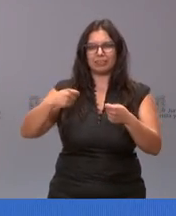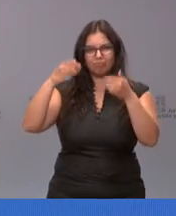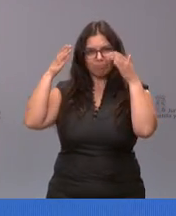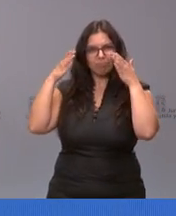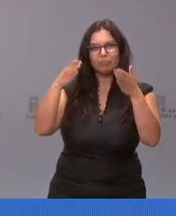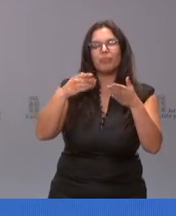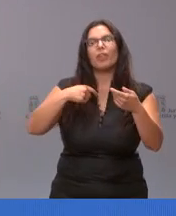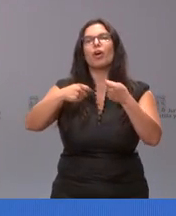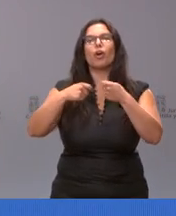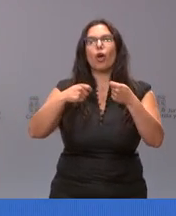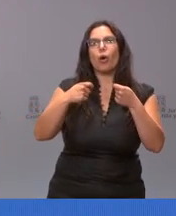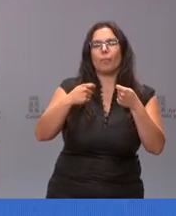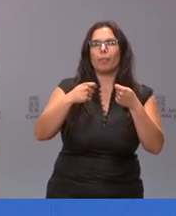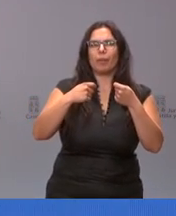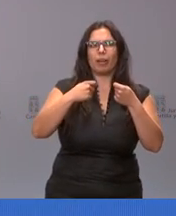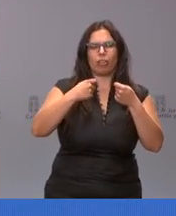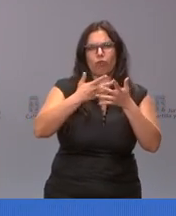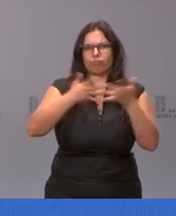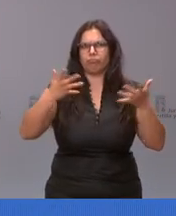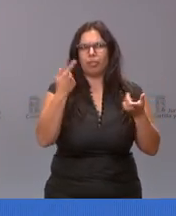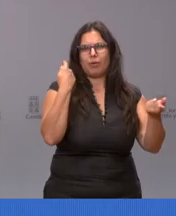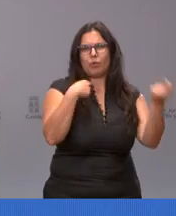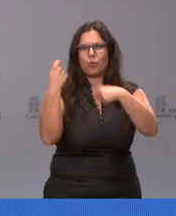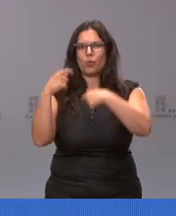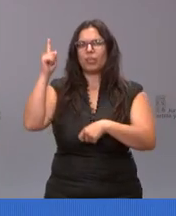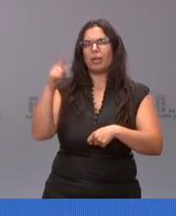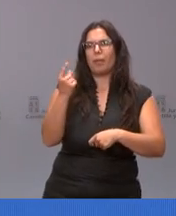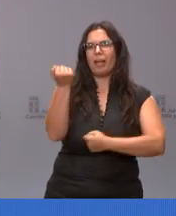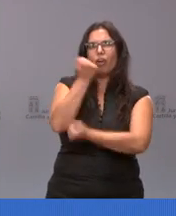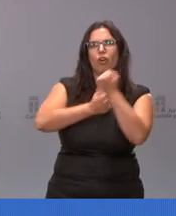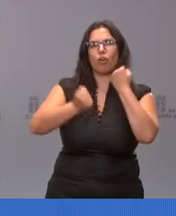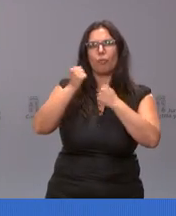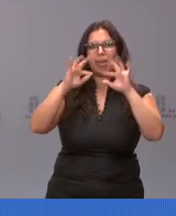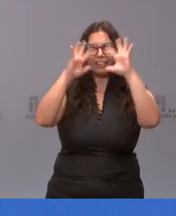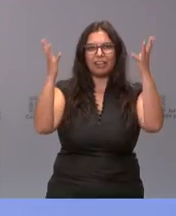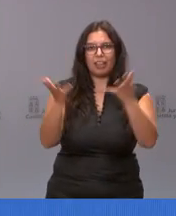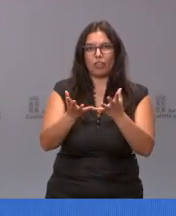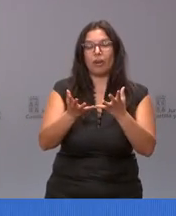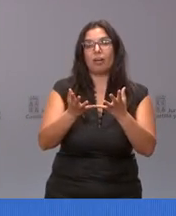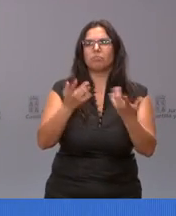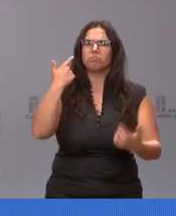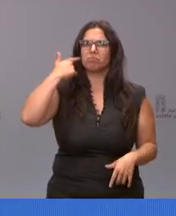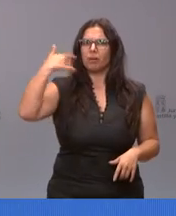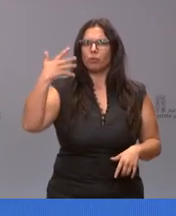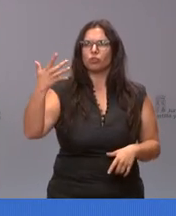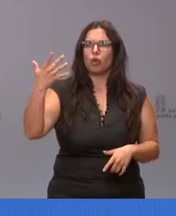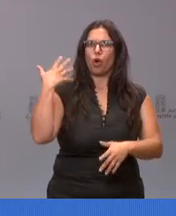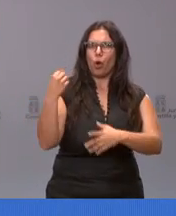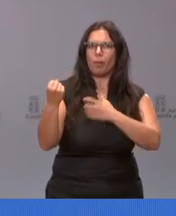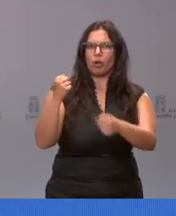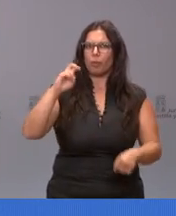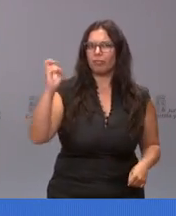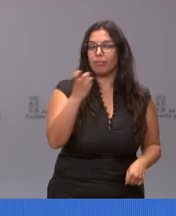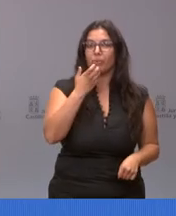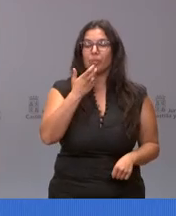al comercio al por mayor y las finanzas internacionales, contando con clientes de reconocido prestigio como Felipe